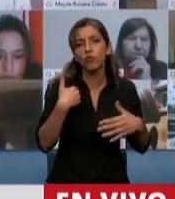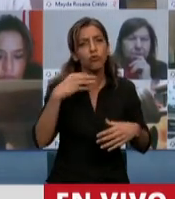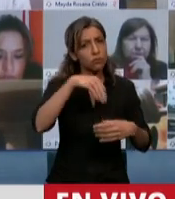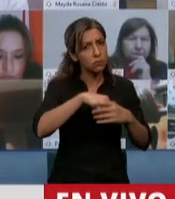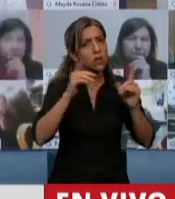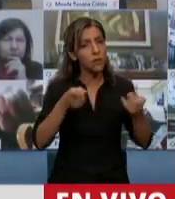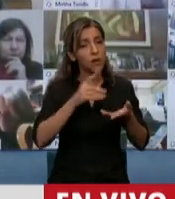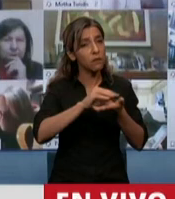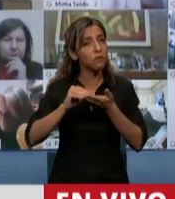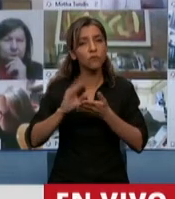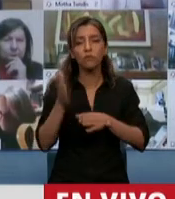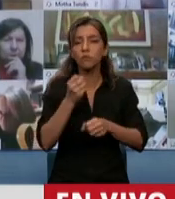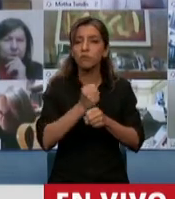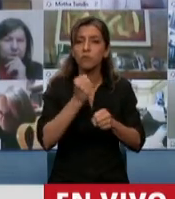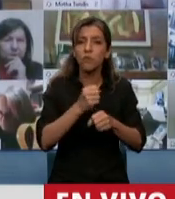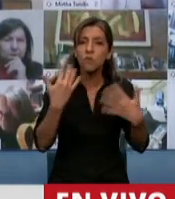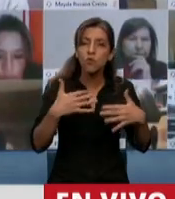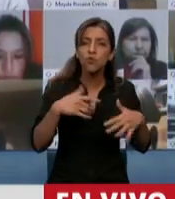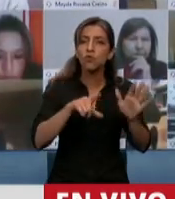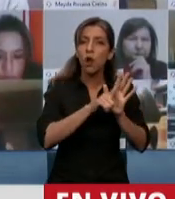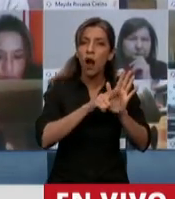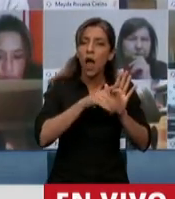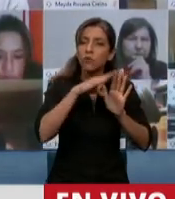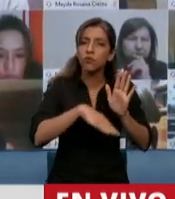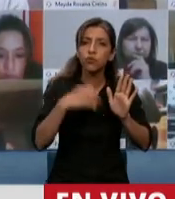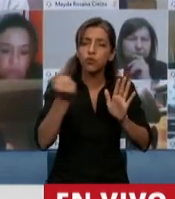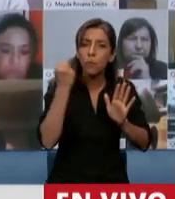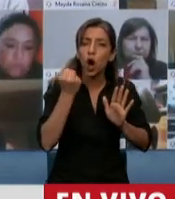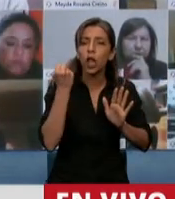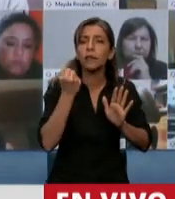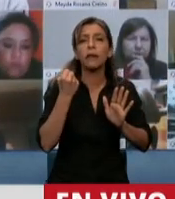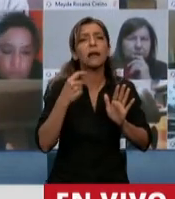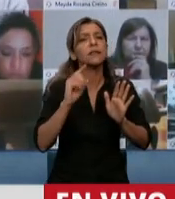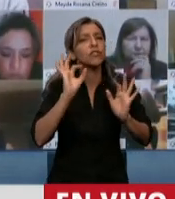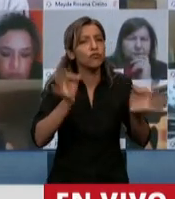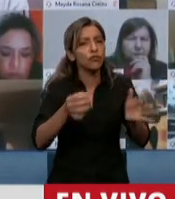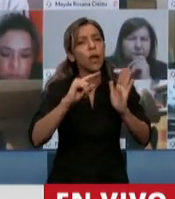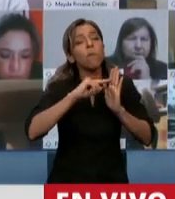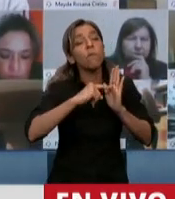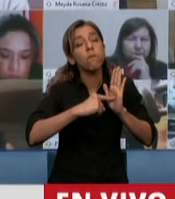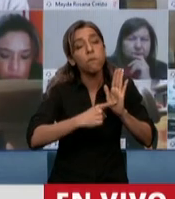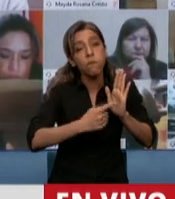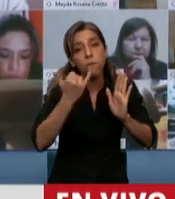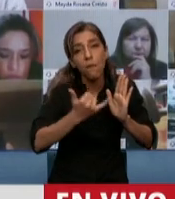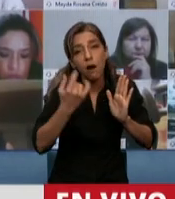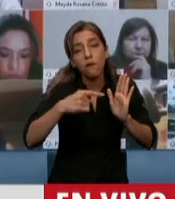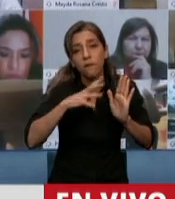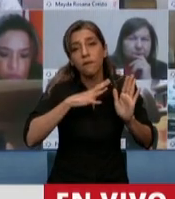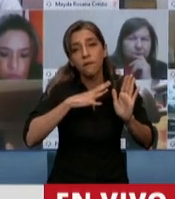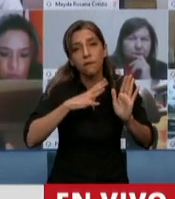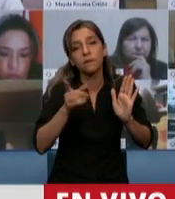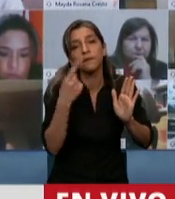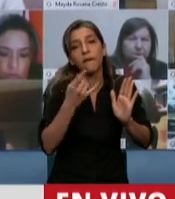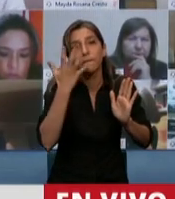ley. Quizás no sea la ley que contemple absolutamente todos los puntos que nosotros y